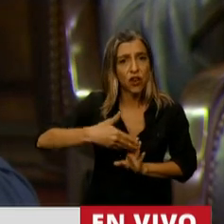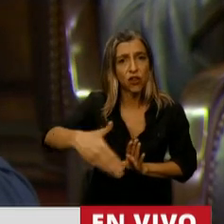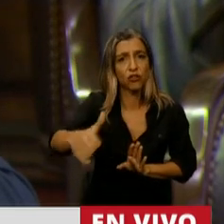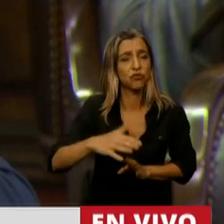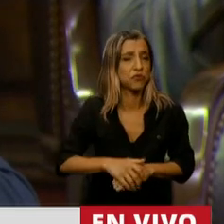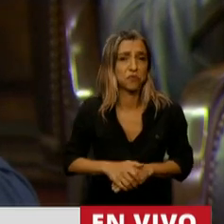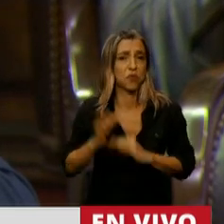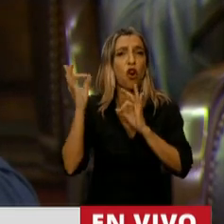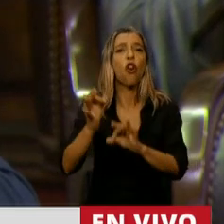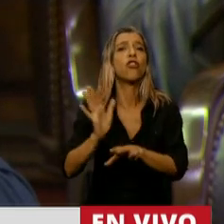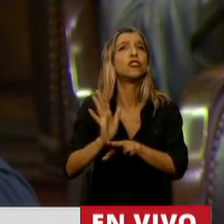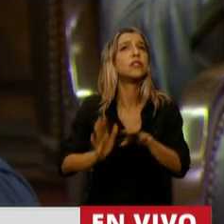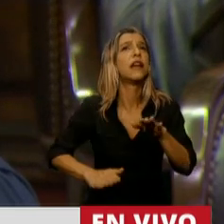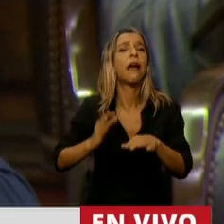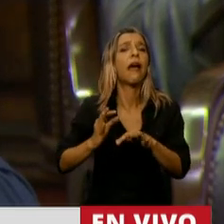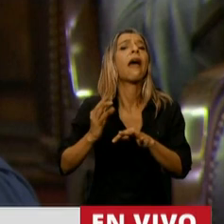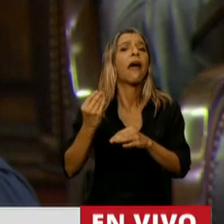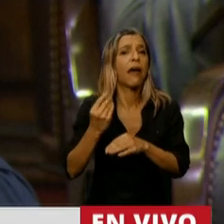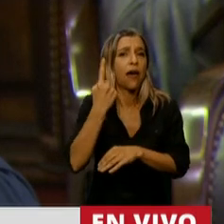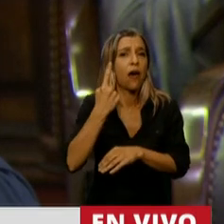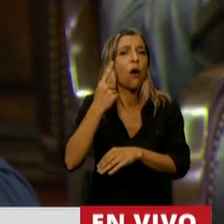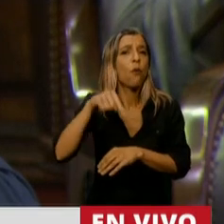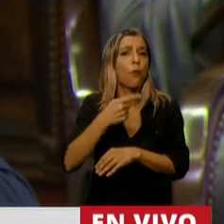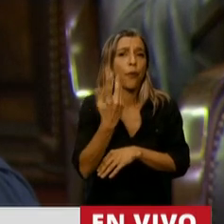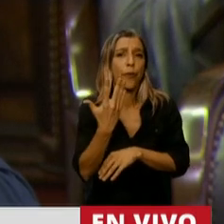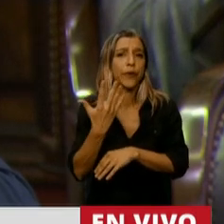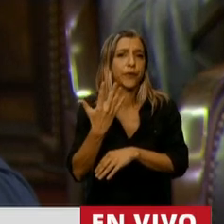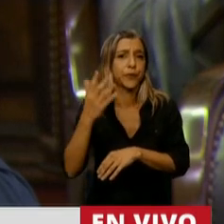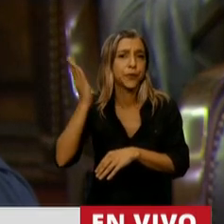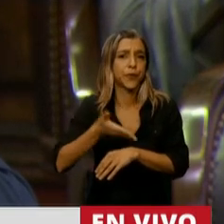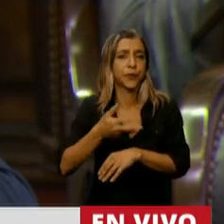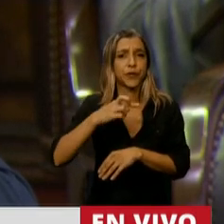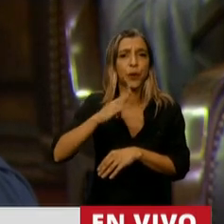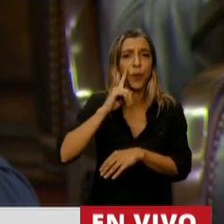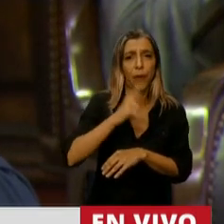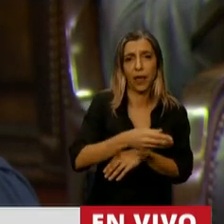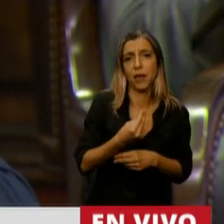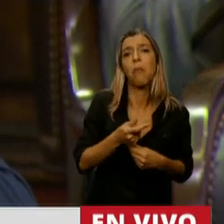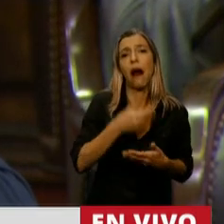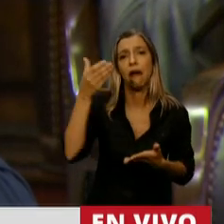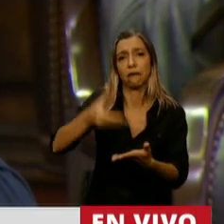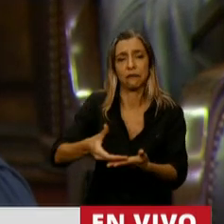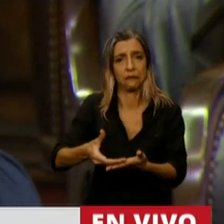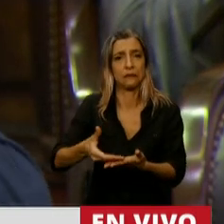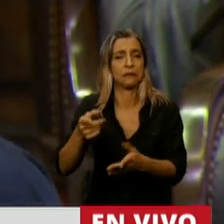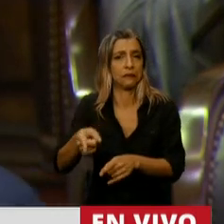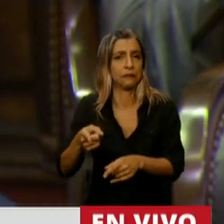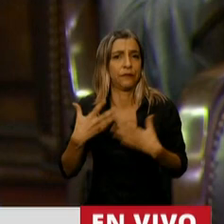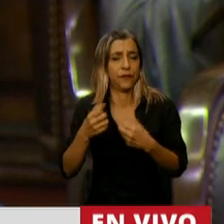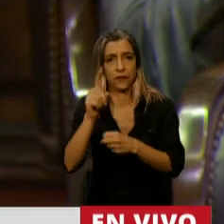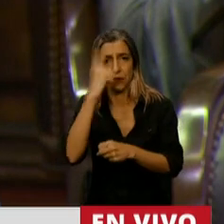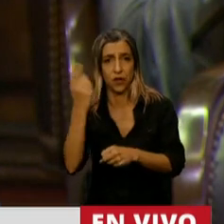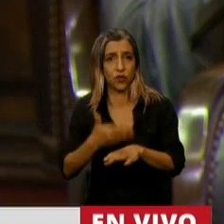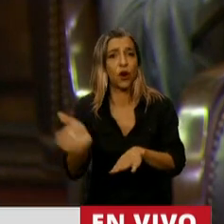1 y medio por ciento del pbi en inversiones la defensa nacional que preveíamos como país en el libro blanco de la defensa